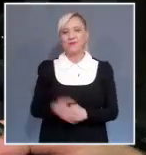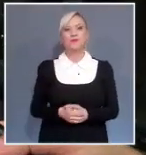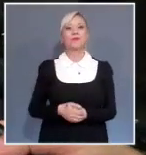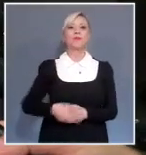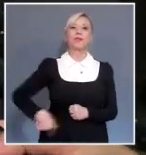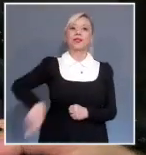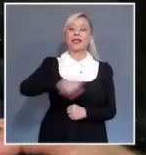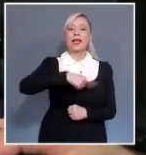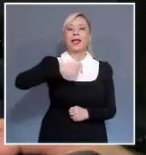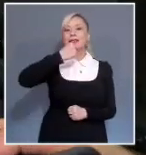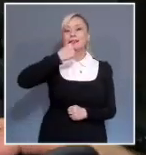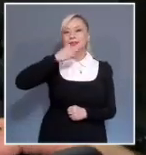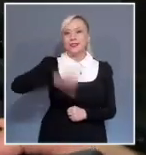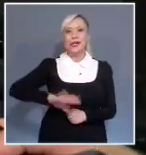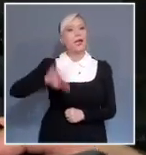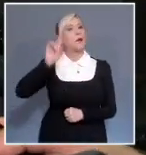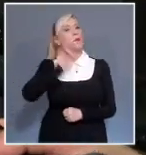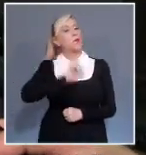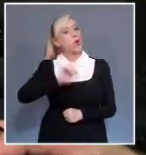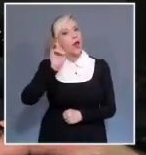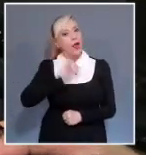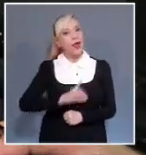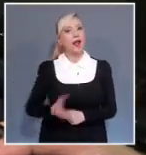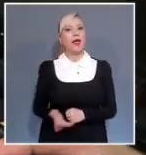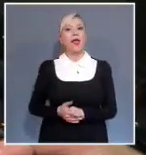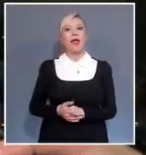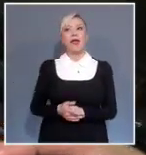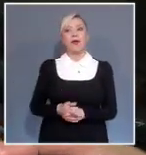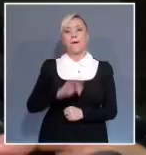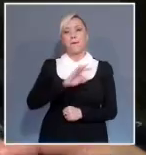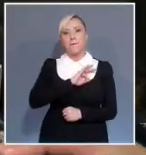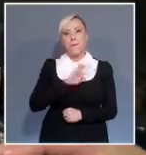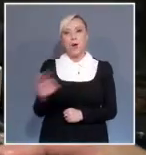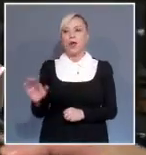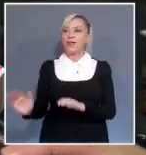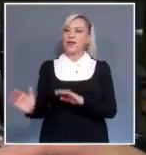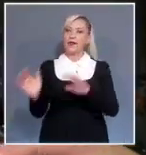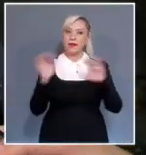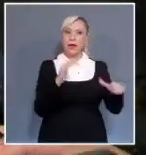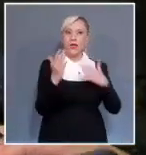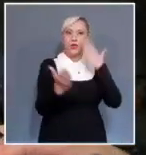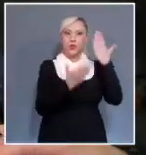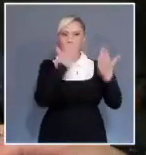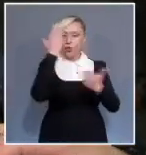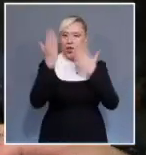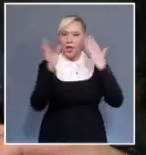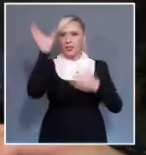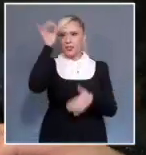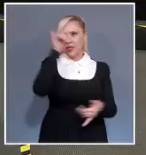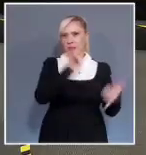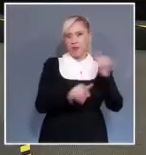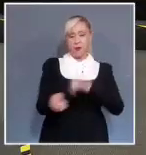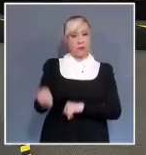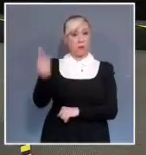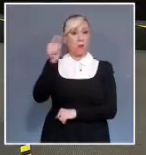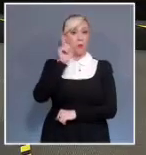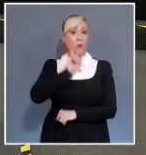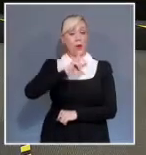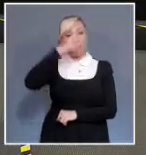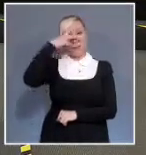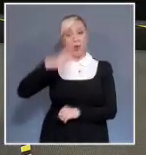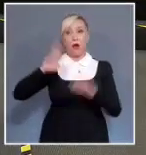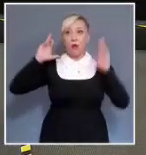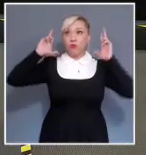mujeres, para que se puedan incorporar a la actividad científica, como ella lo hizo como astronauta, es la primera mexicana astronauta. El próximo mes,